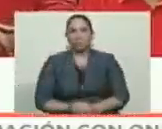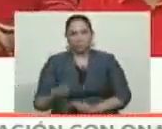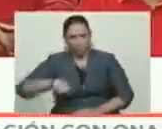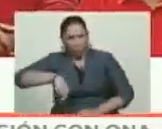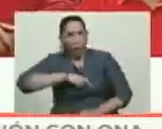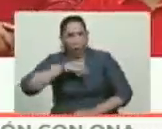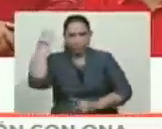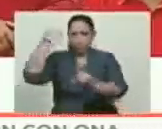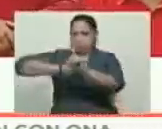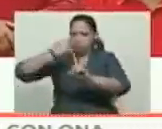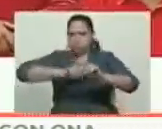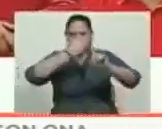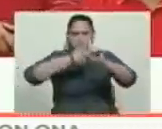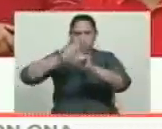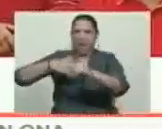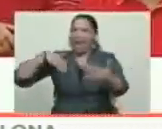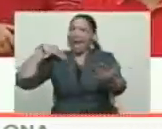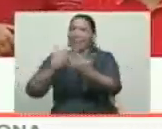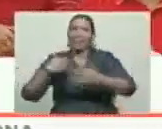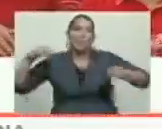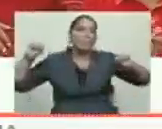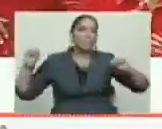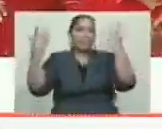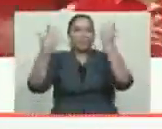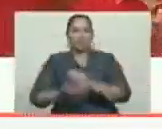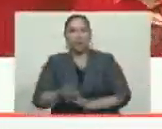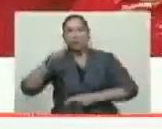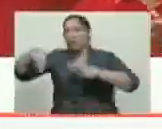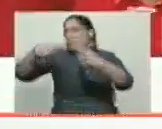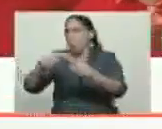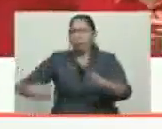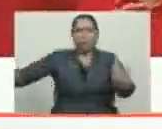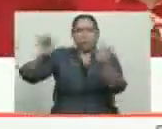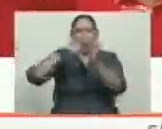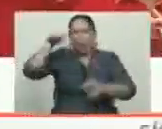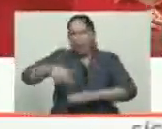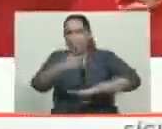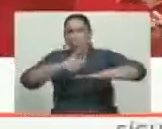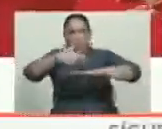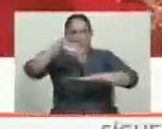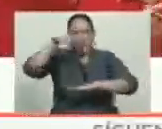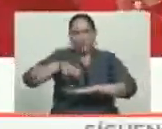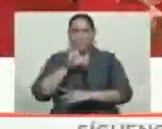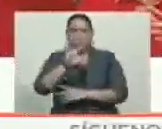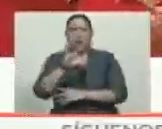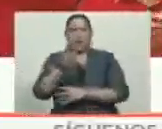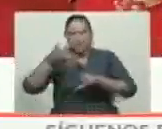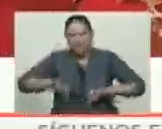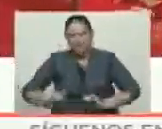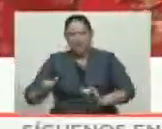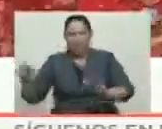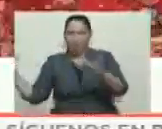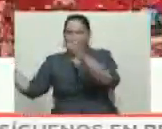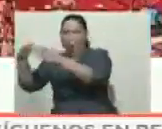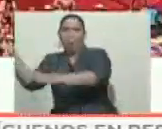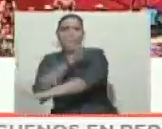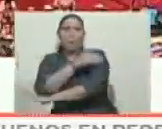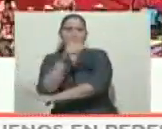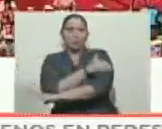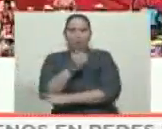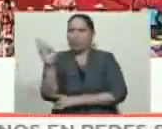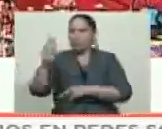vamos a luchar hasta vencer. Más nunca volverán a gobernar esta patria los hijos de la Cuarta República.